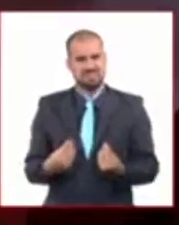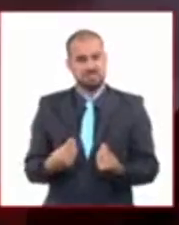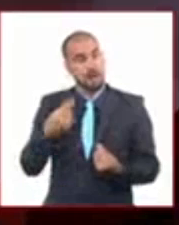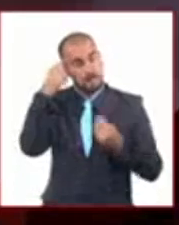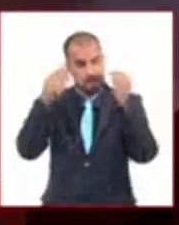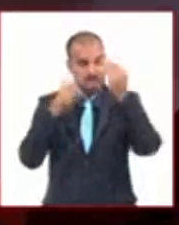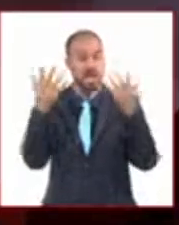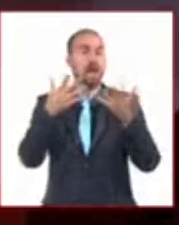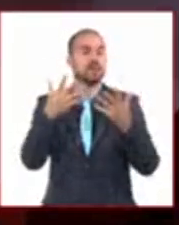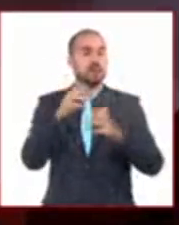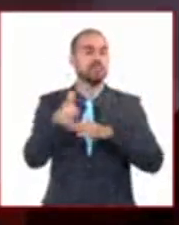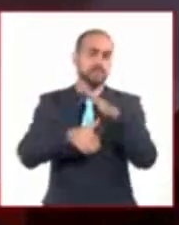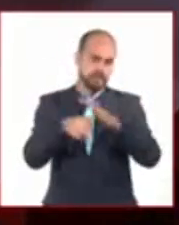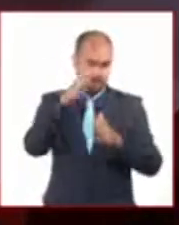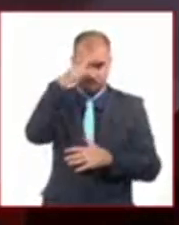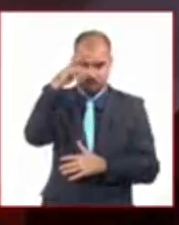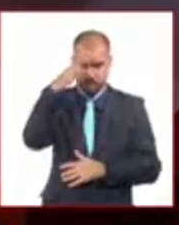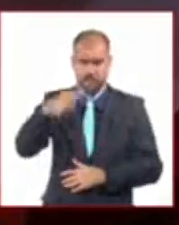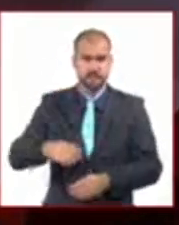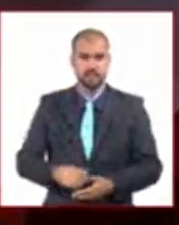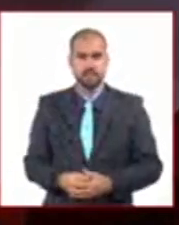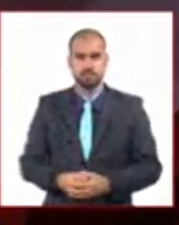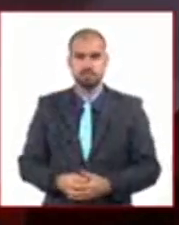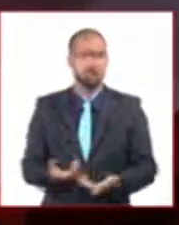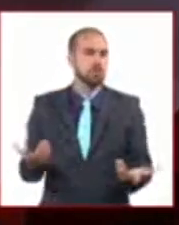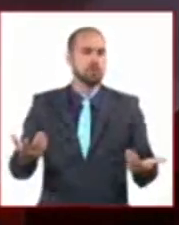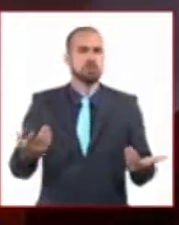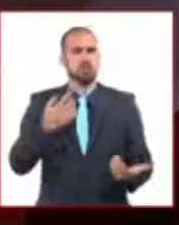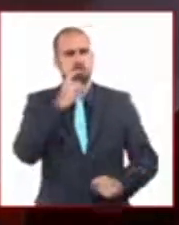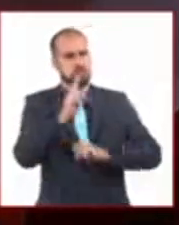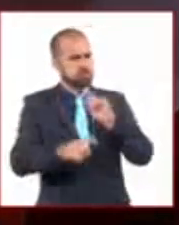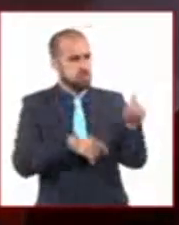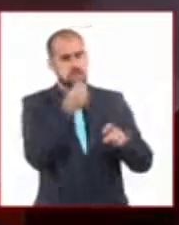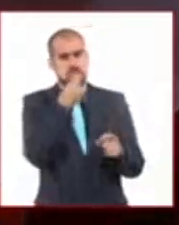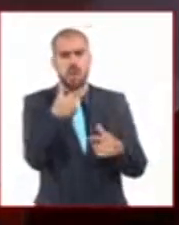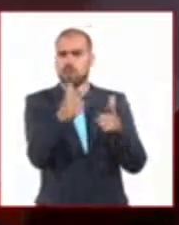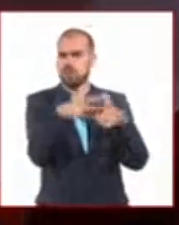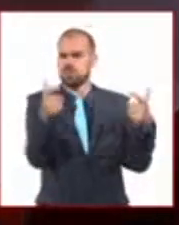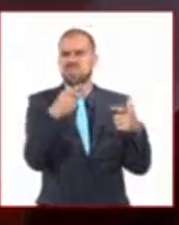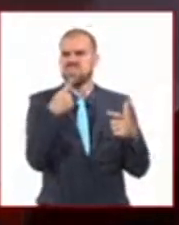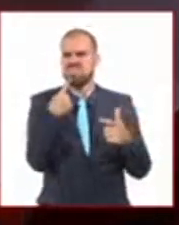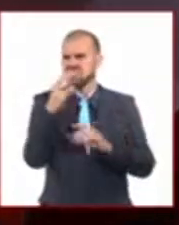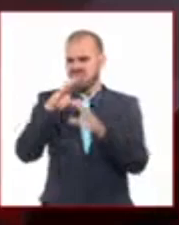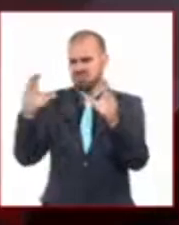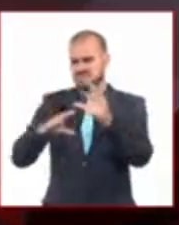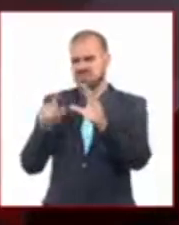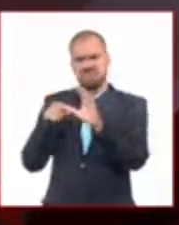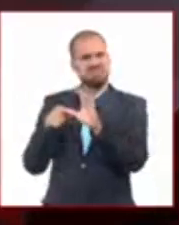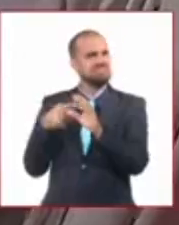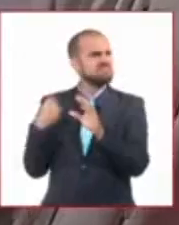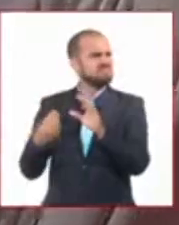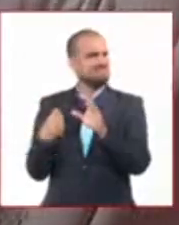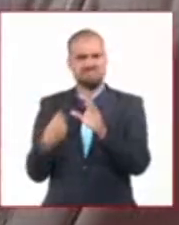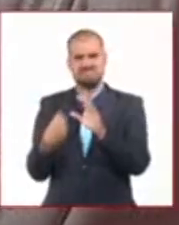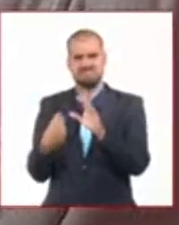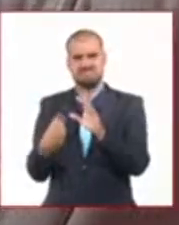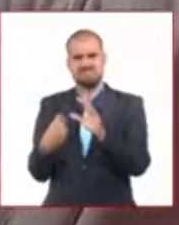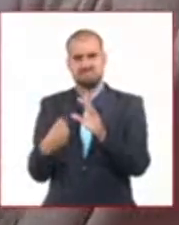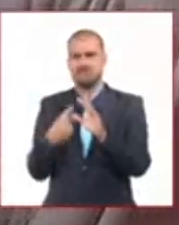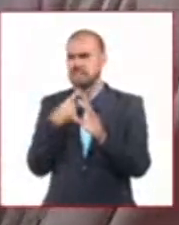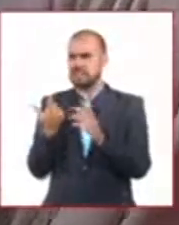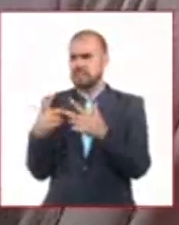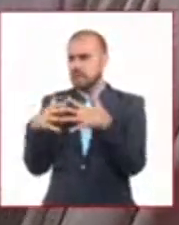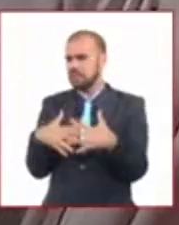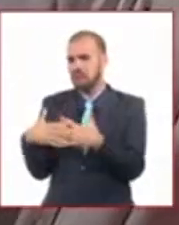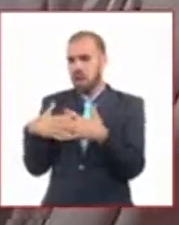pregunta para ver qué se puede estar preguntando mucho en américa latina nos cumbre de las américas o cumbres de eeuu con los países invitados